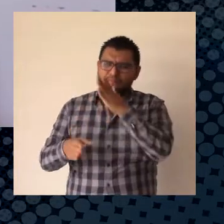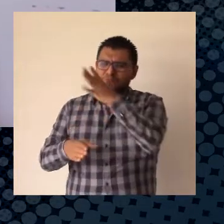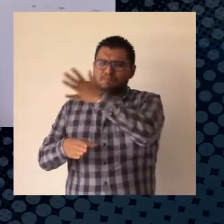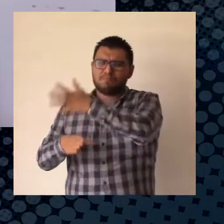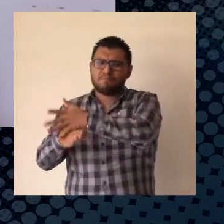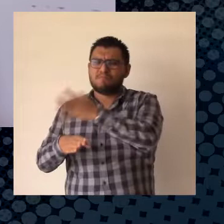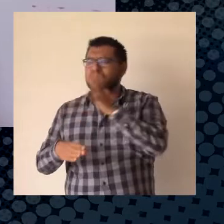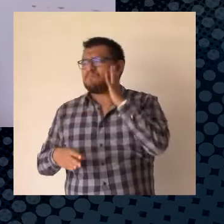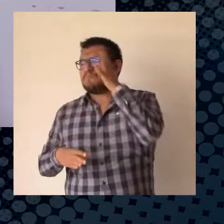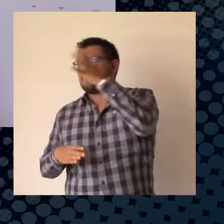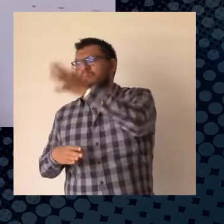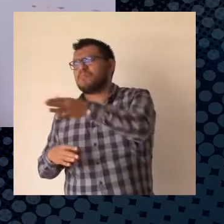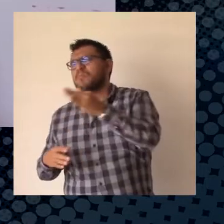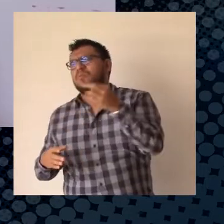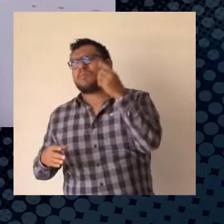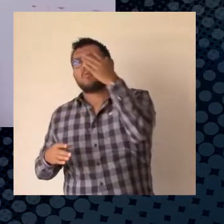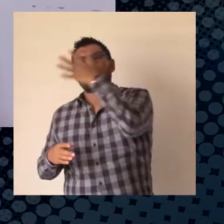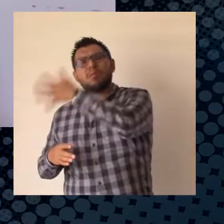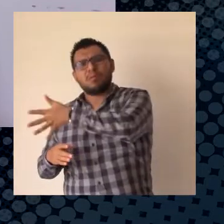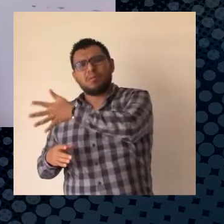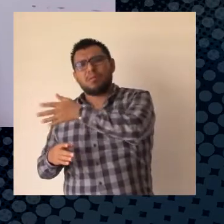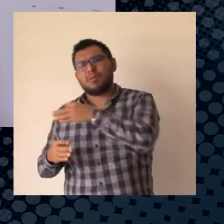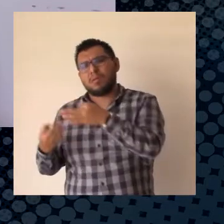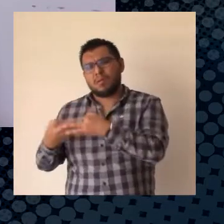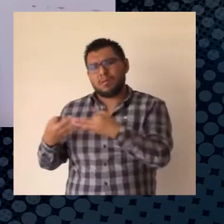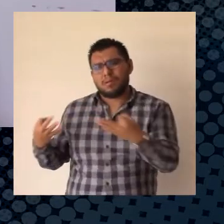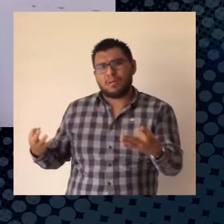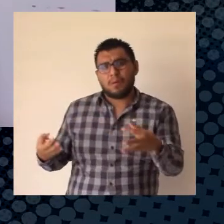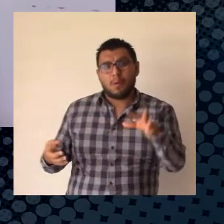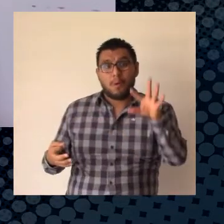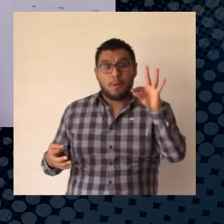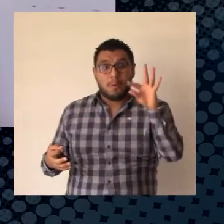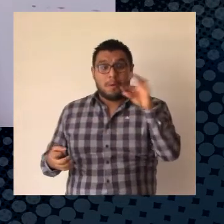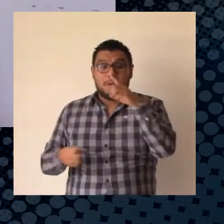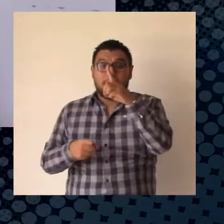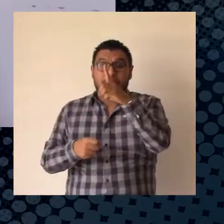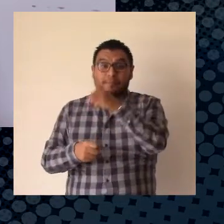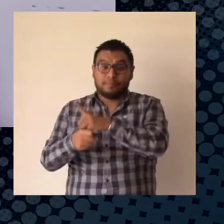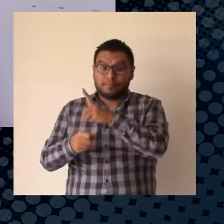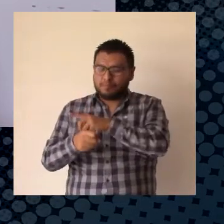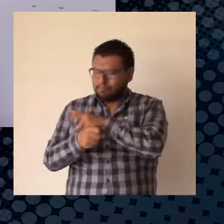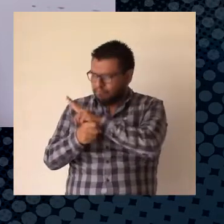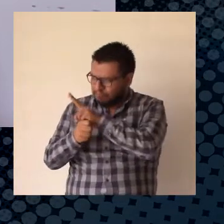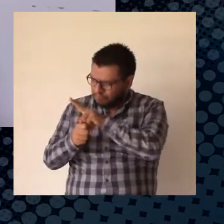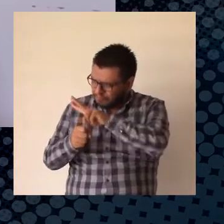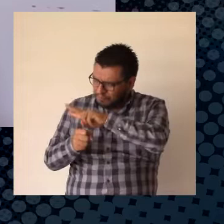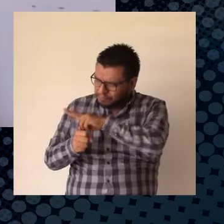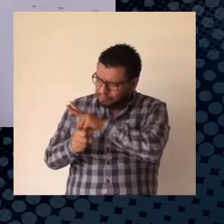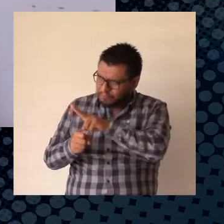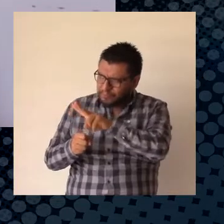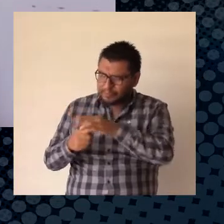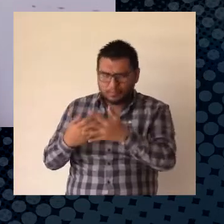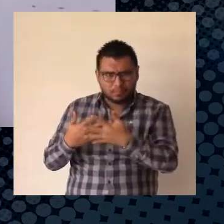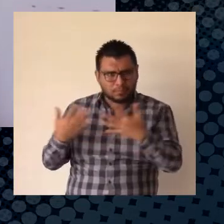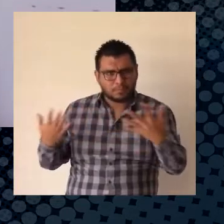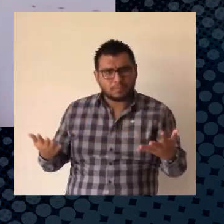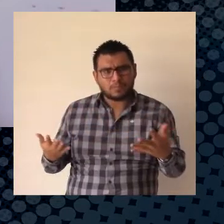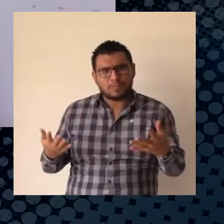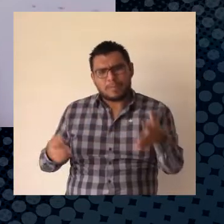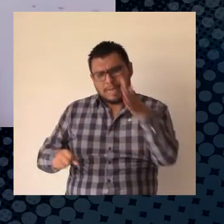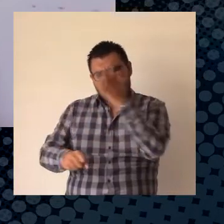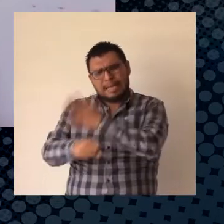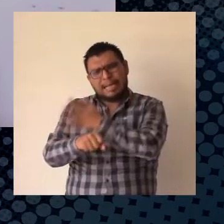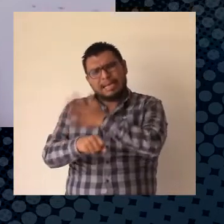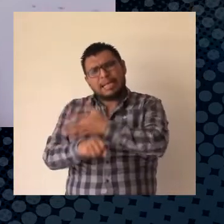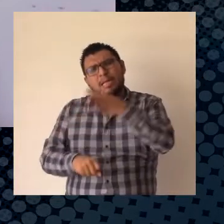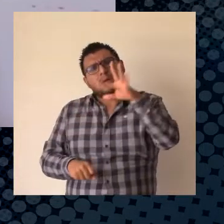tierra prometida. Y oiga bien, por 40 días habían estado inspeccionando. Ahora el castigo viene por